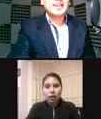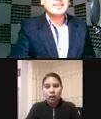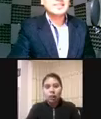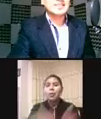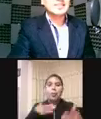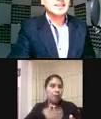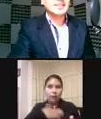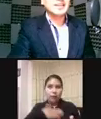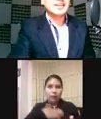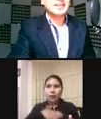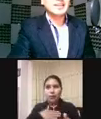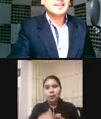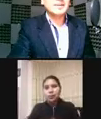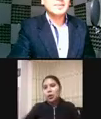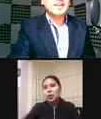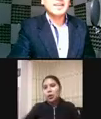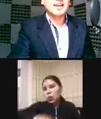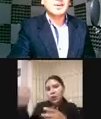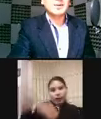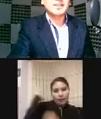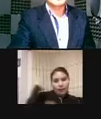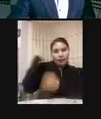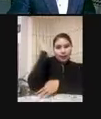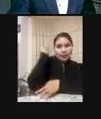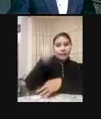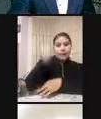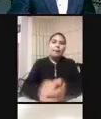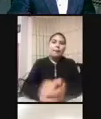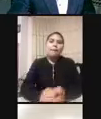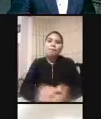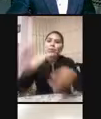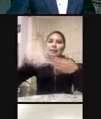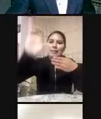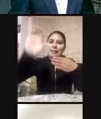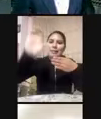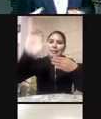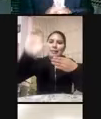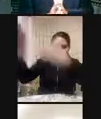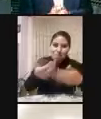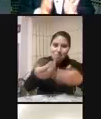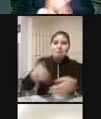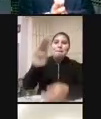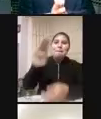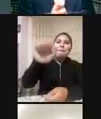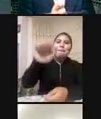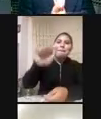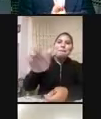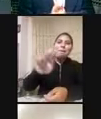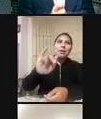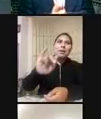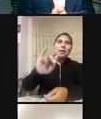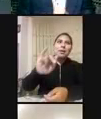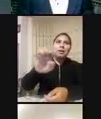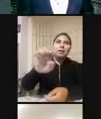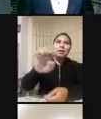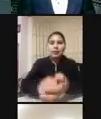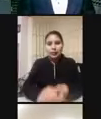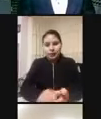la licenciada Mariela Jordán. Licenciada Mariela Jordán, ¿cómo está? Bienvenida, buenas